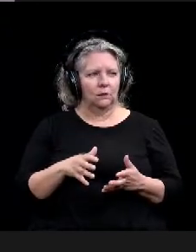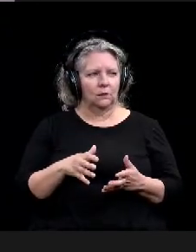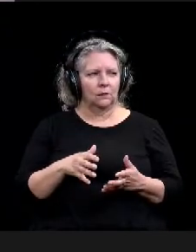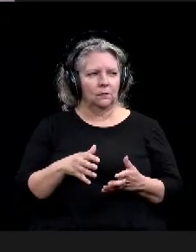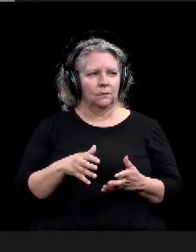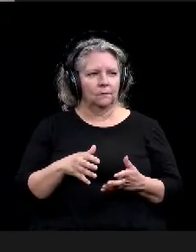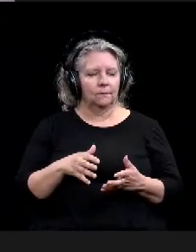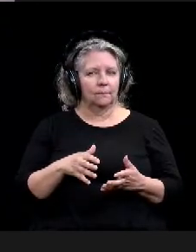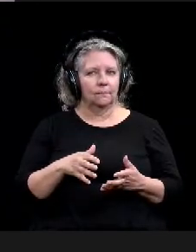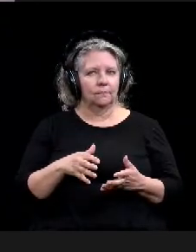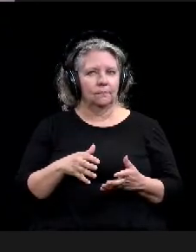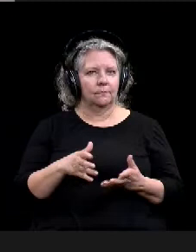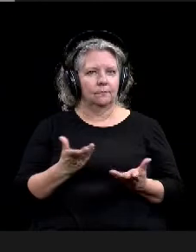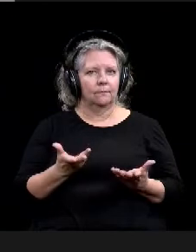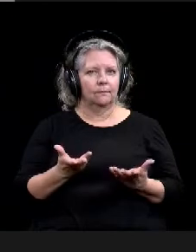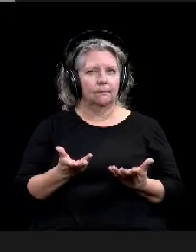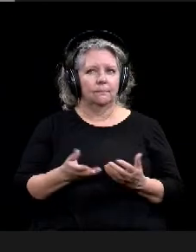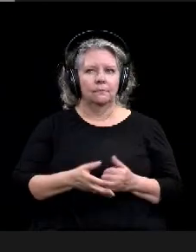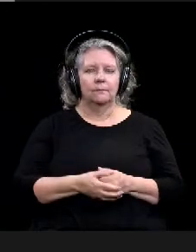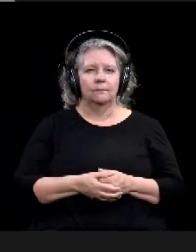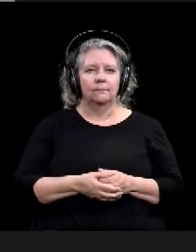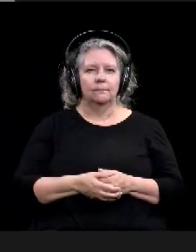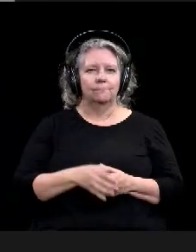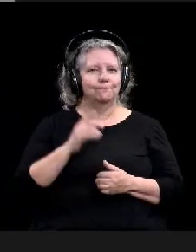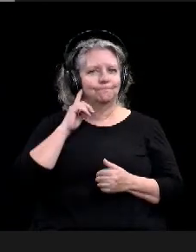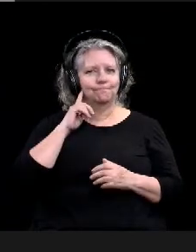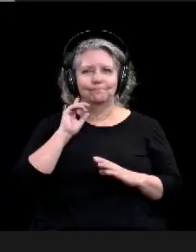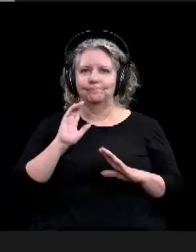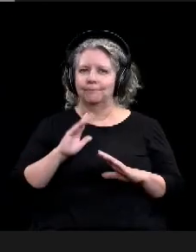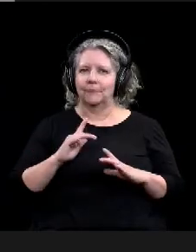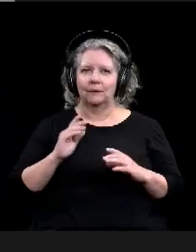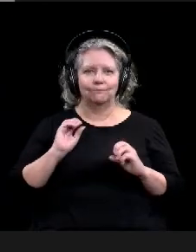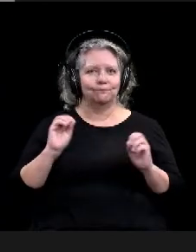el audio está muy dificultoso para escuchar